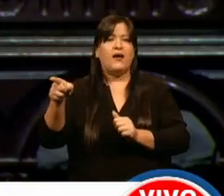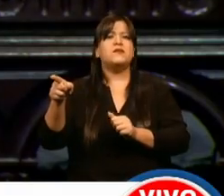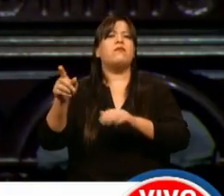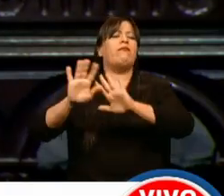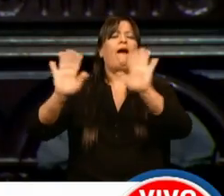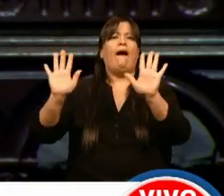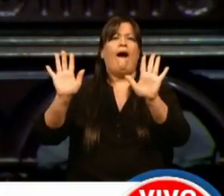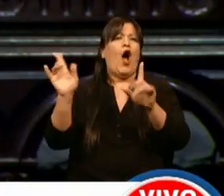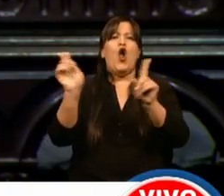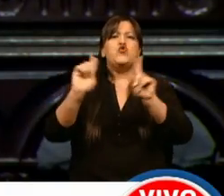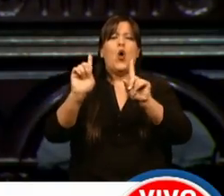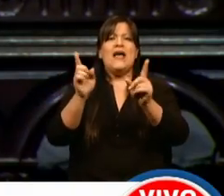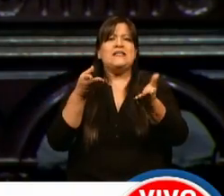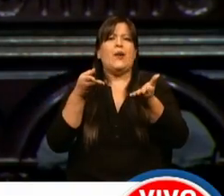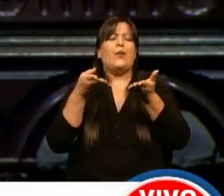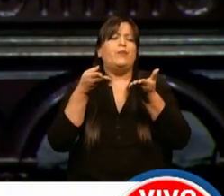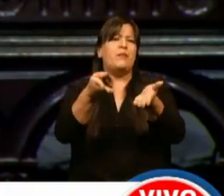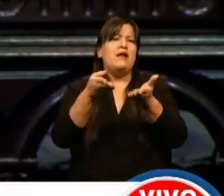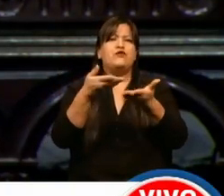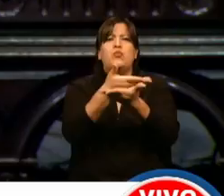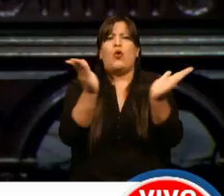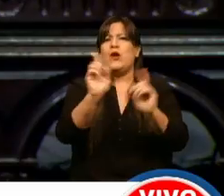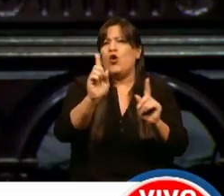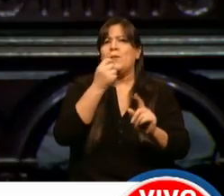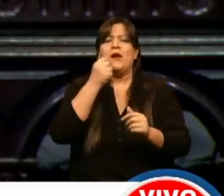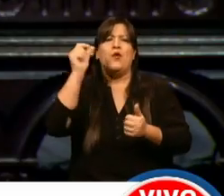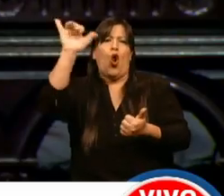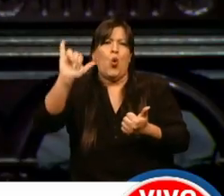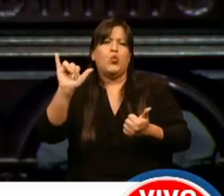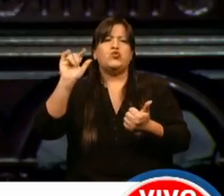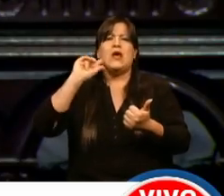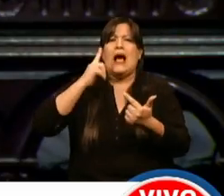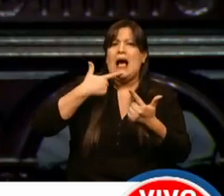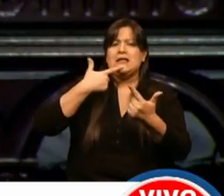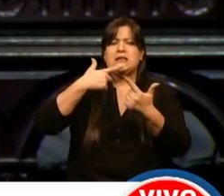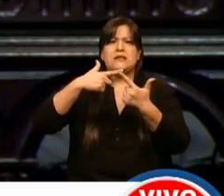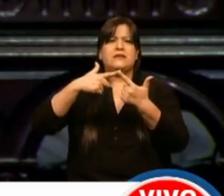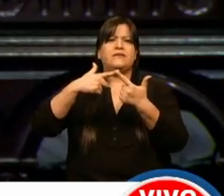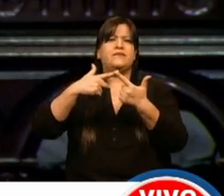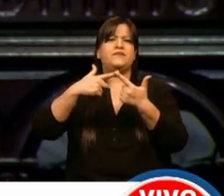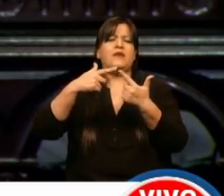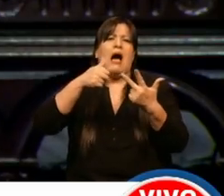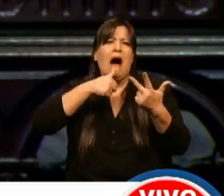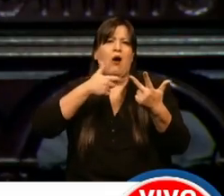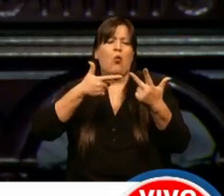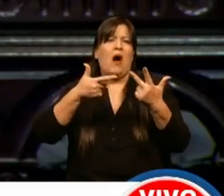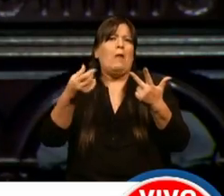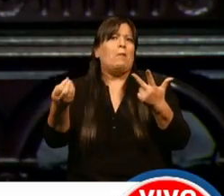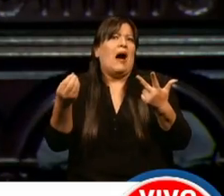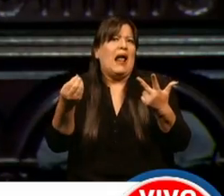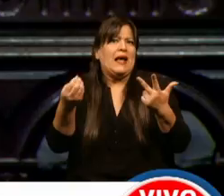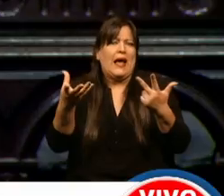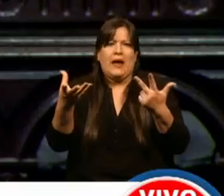pierden el fin para que existen la luz el gas el agua